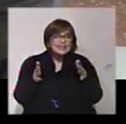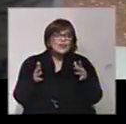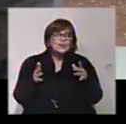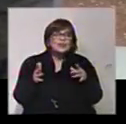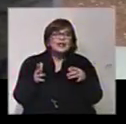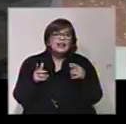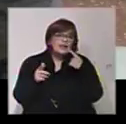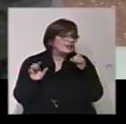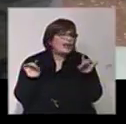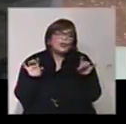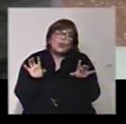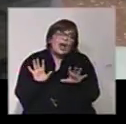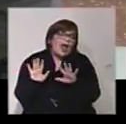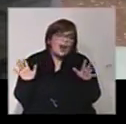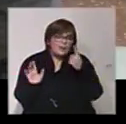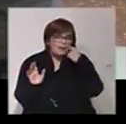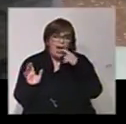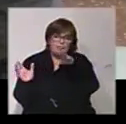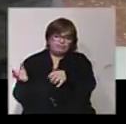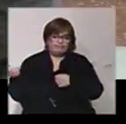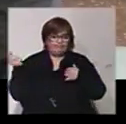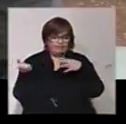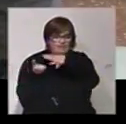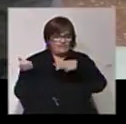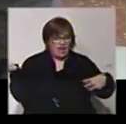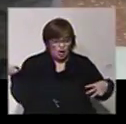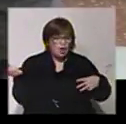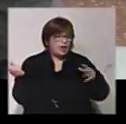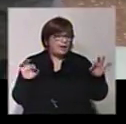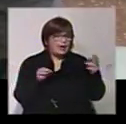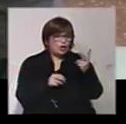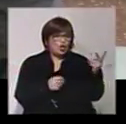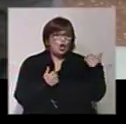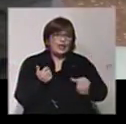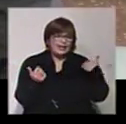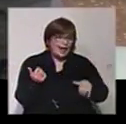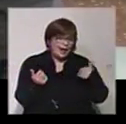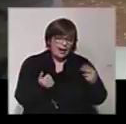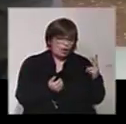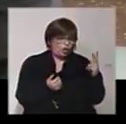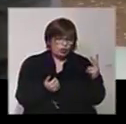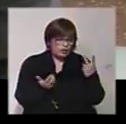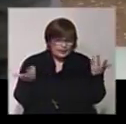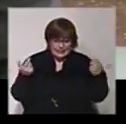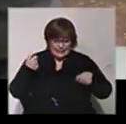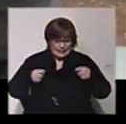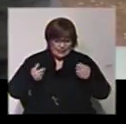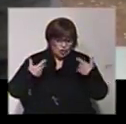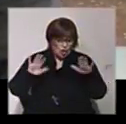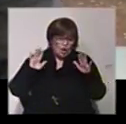pasó naturalmente que mi padre agarró el bajo, mis dos hermanos la guitarra, y quedaba la bata y fue